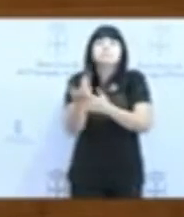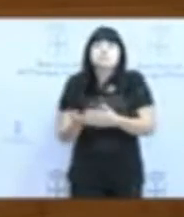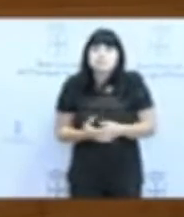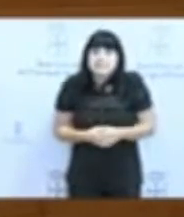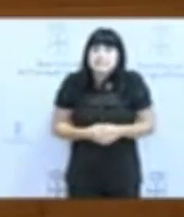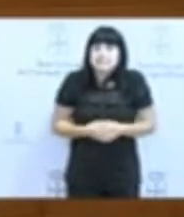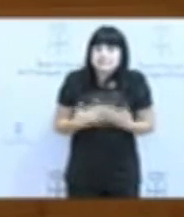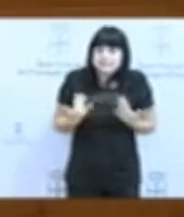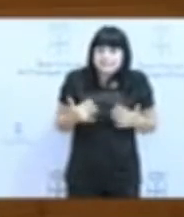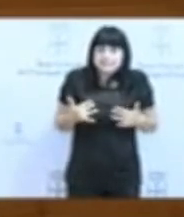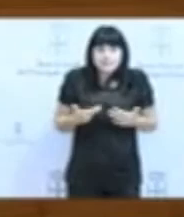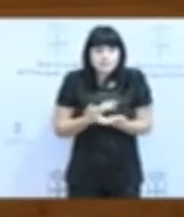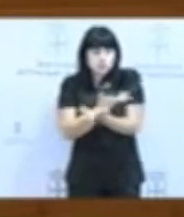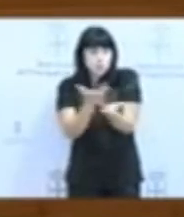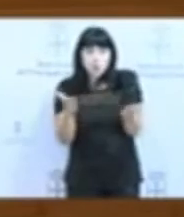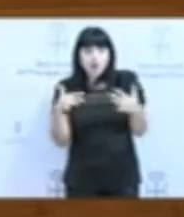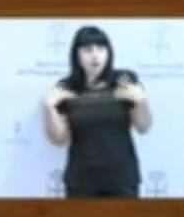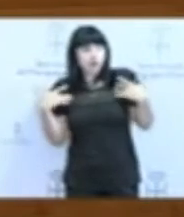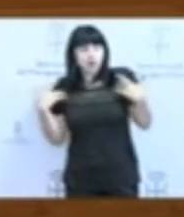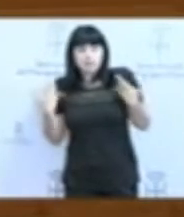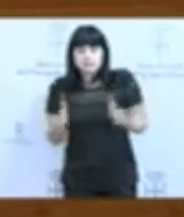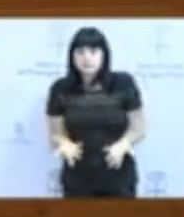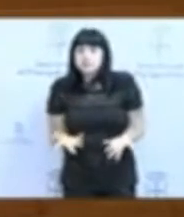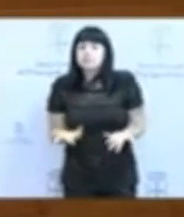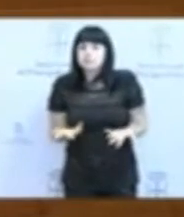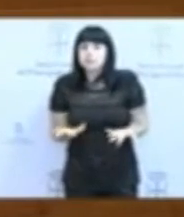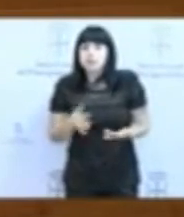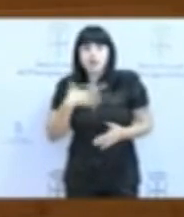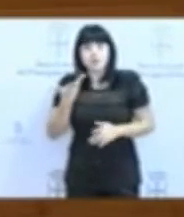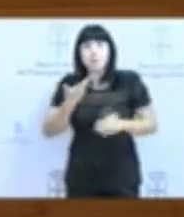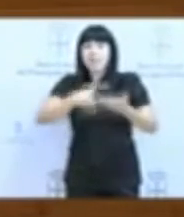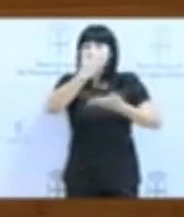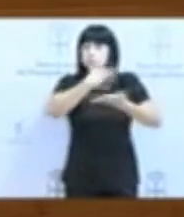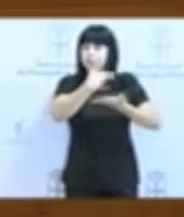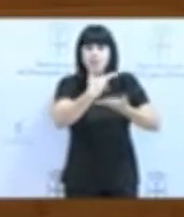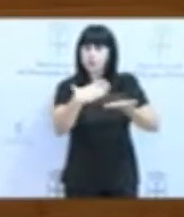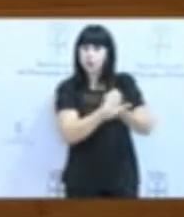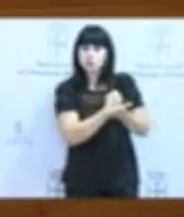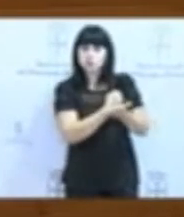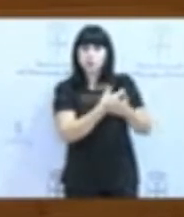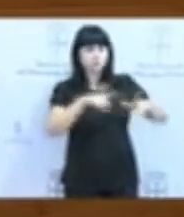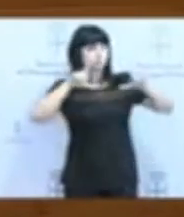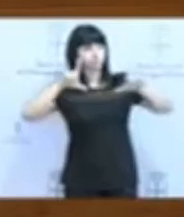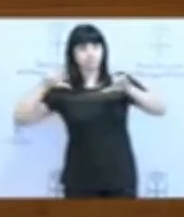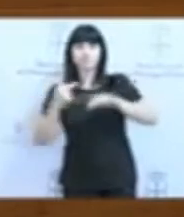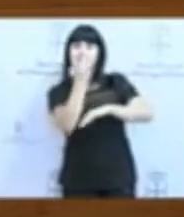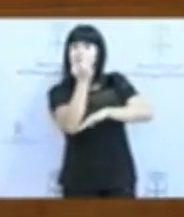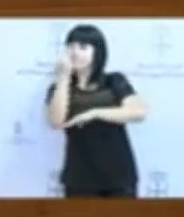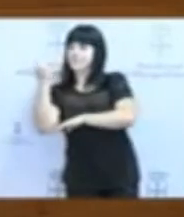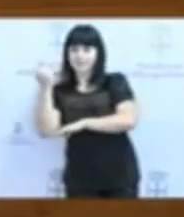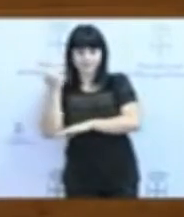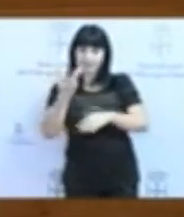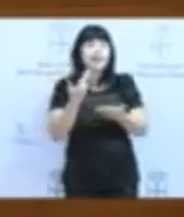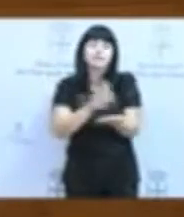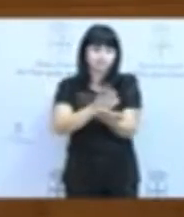Seguro que sería una sorpresa y me juego lo que quieran hasta una portada. No se preocupen que no les voy a hacer un corte de manga, no me está entrando un calambre